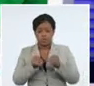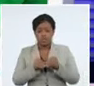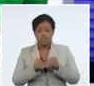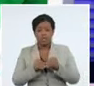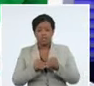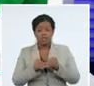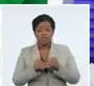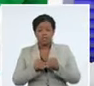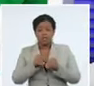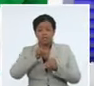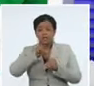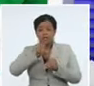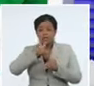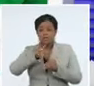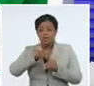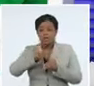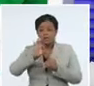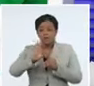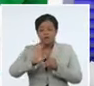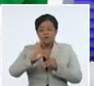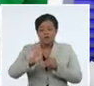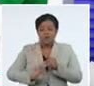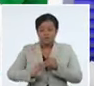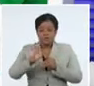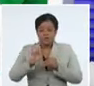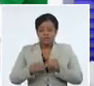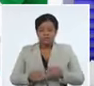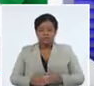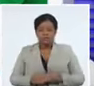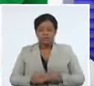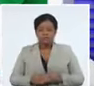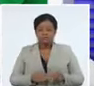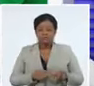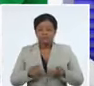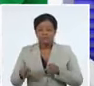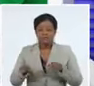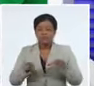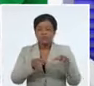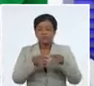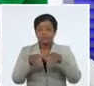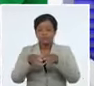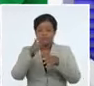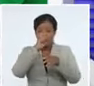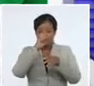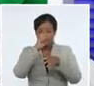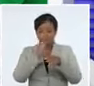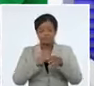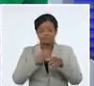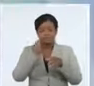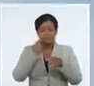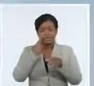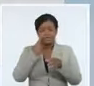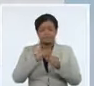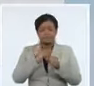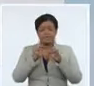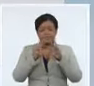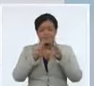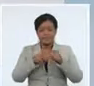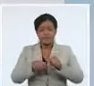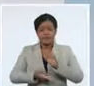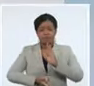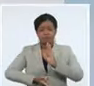13,8%. Y por grupos de edades, pues todavía con unas cifras bastante elevadas